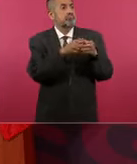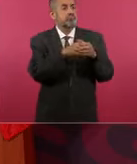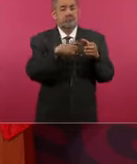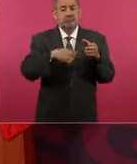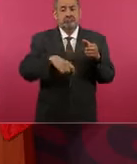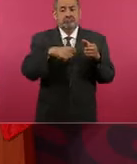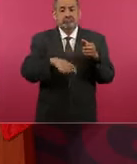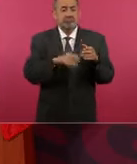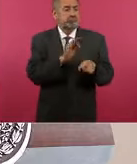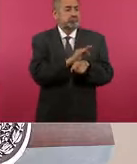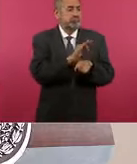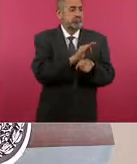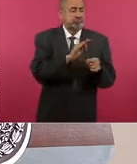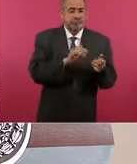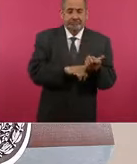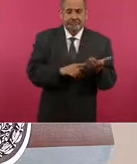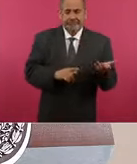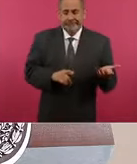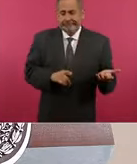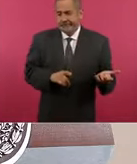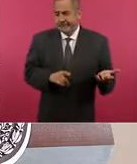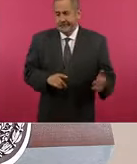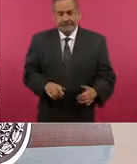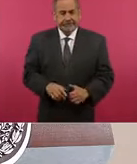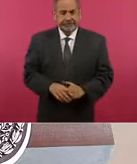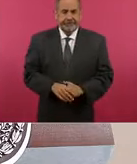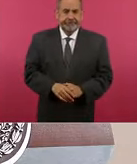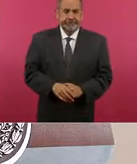económica, la élite política.